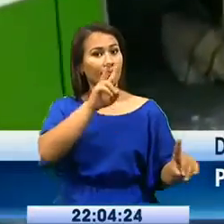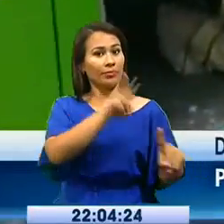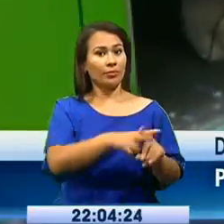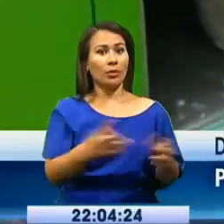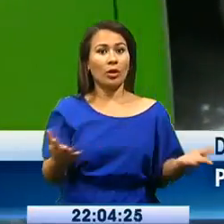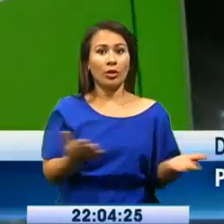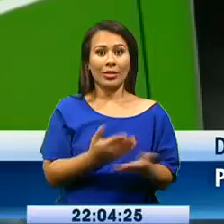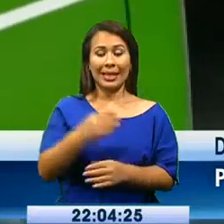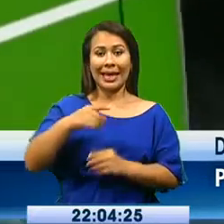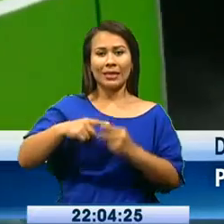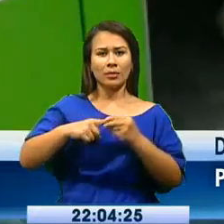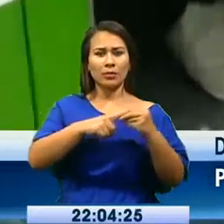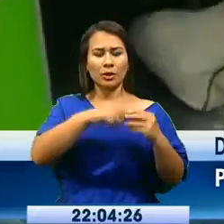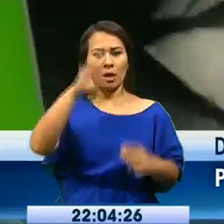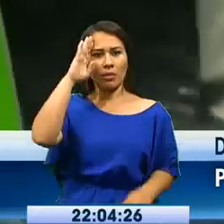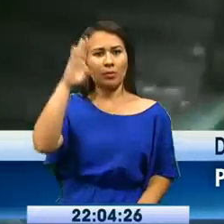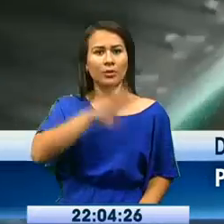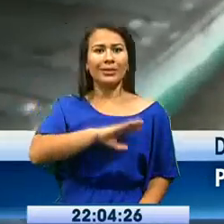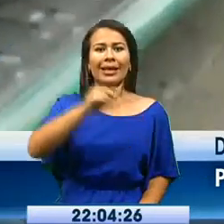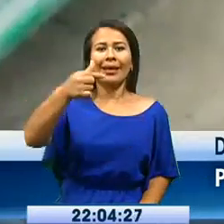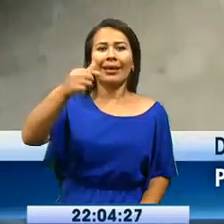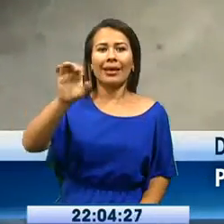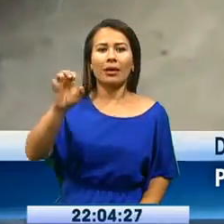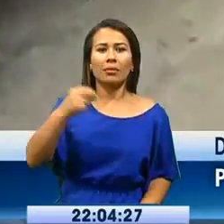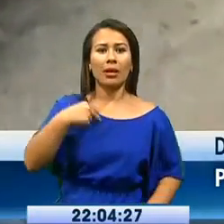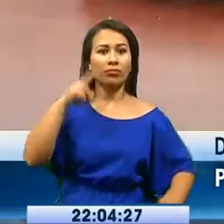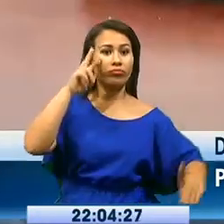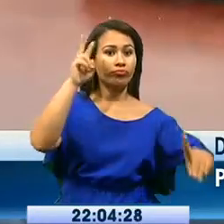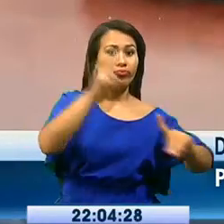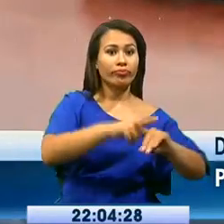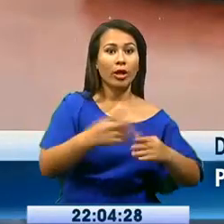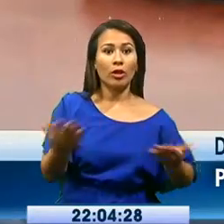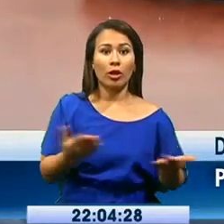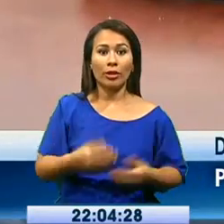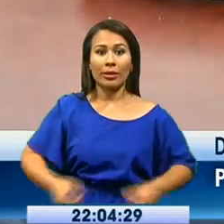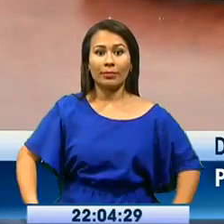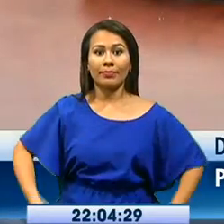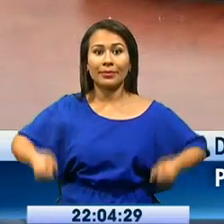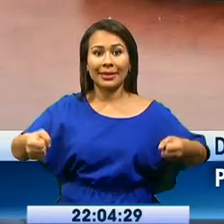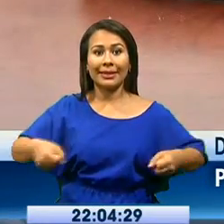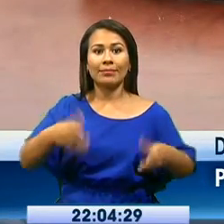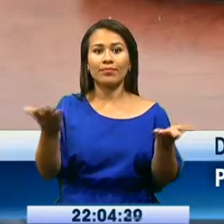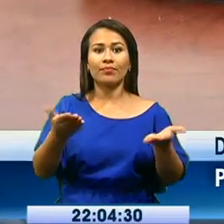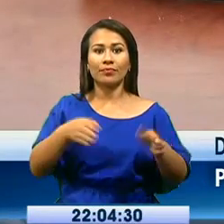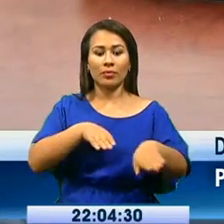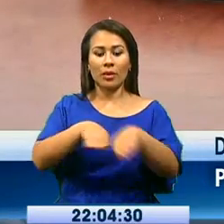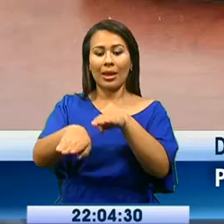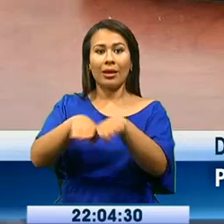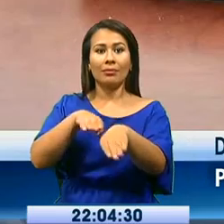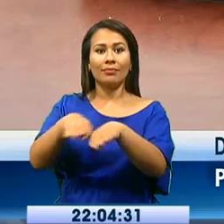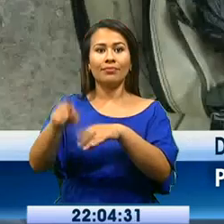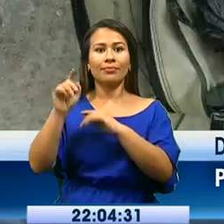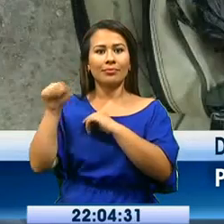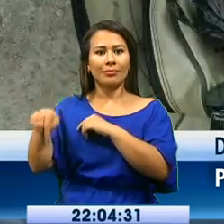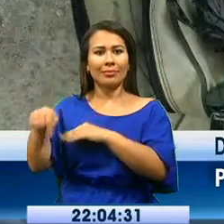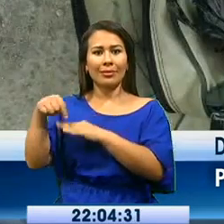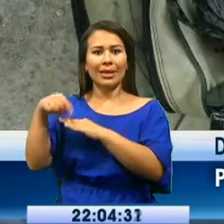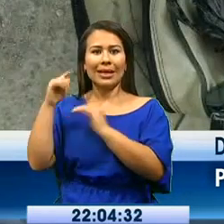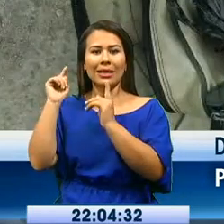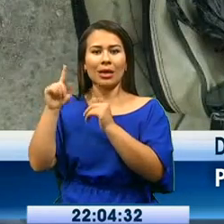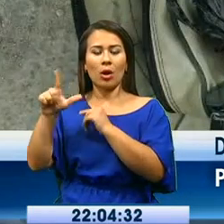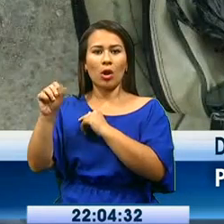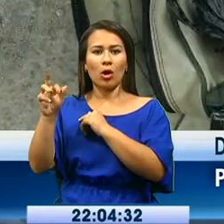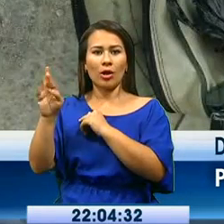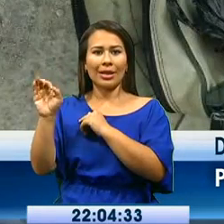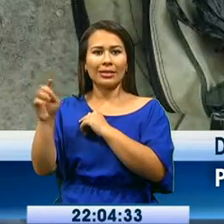GEMA en un control de rutina de revisión de maletas y pasajeros en el límite entre Ibarra y San Lorenzo ubicaron dos envolturas que eran transportadas